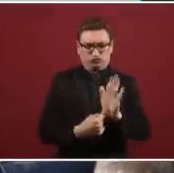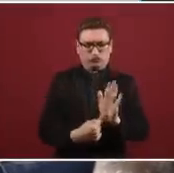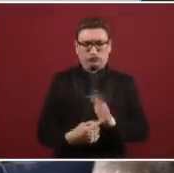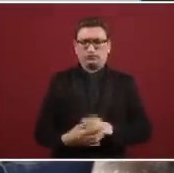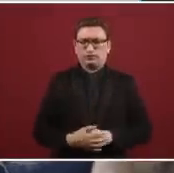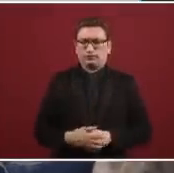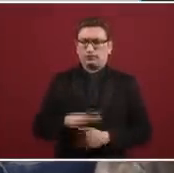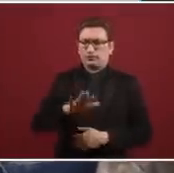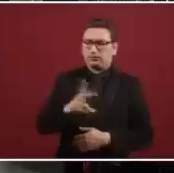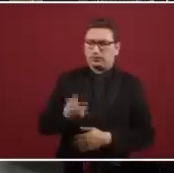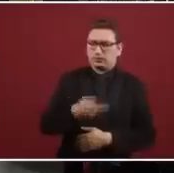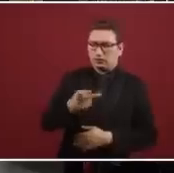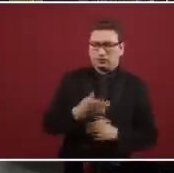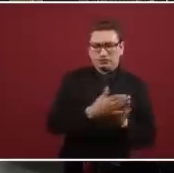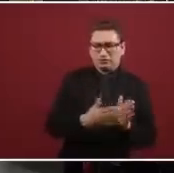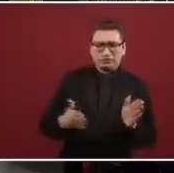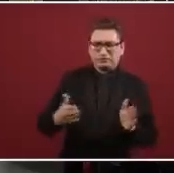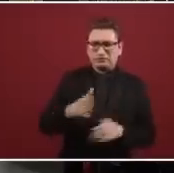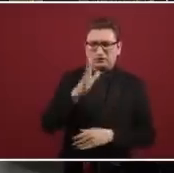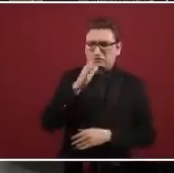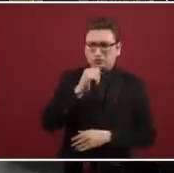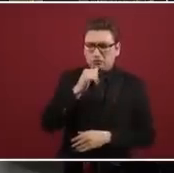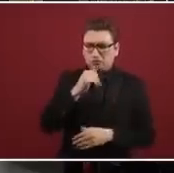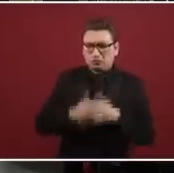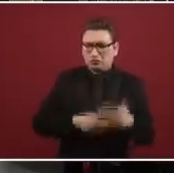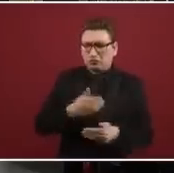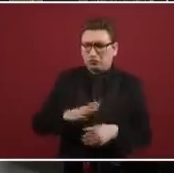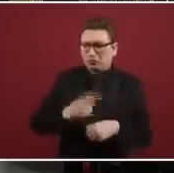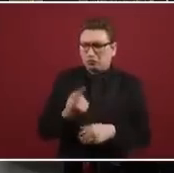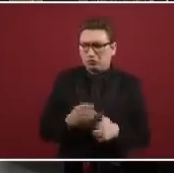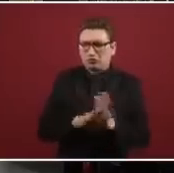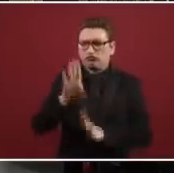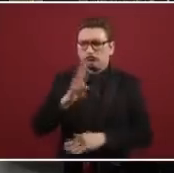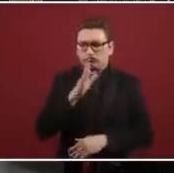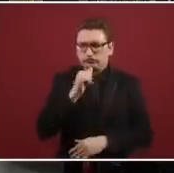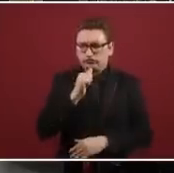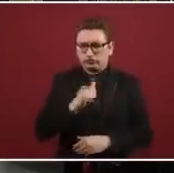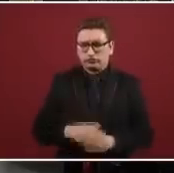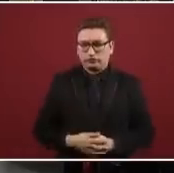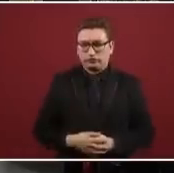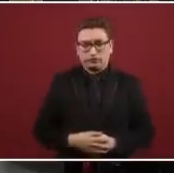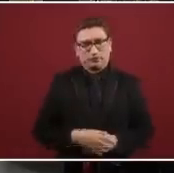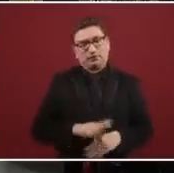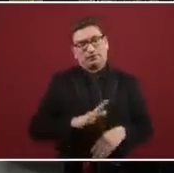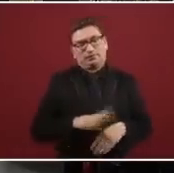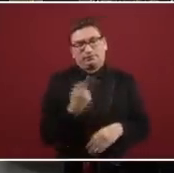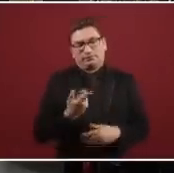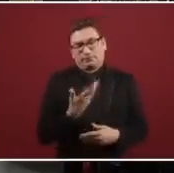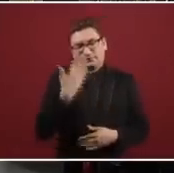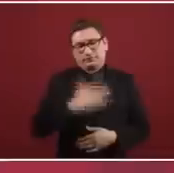debe este que no han podido avanzar en este tema? Porque pues es una herencia.